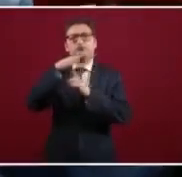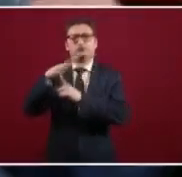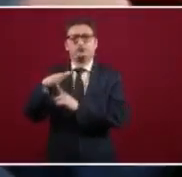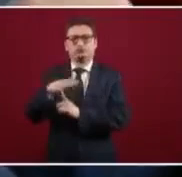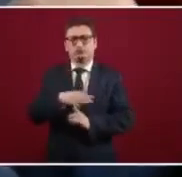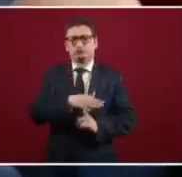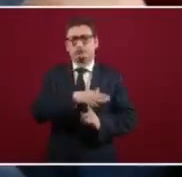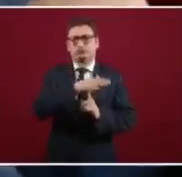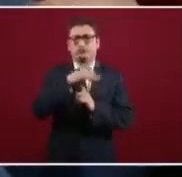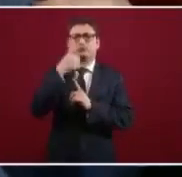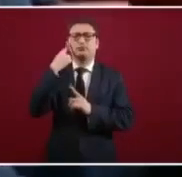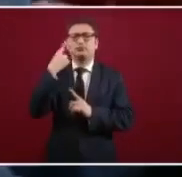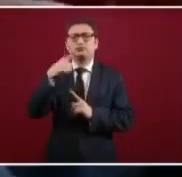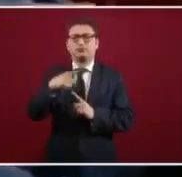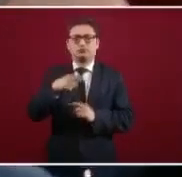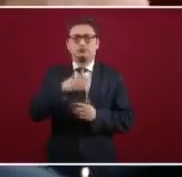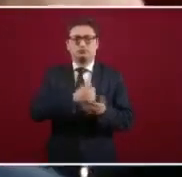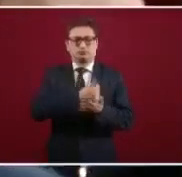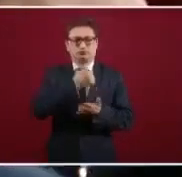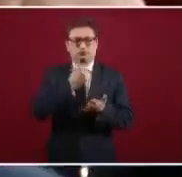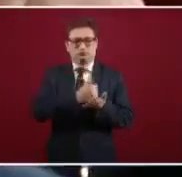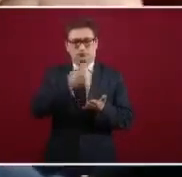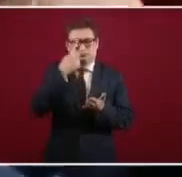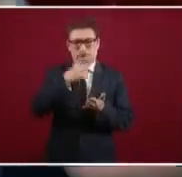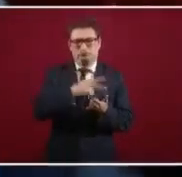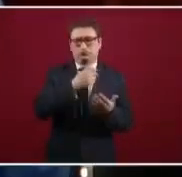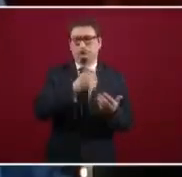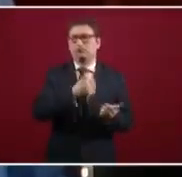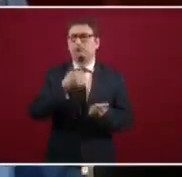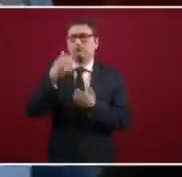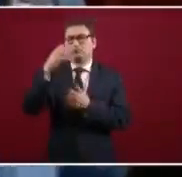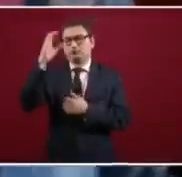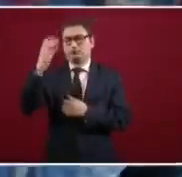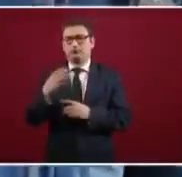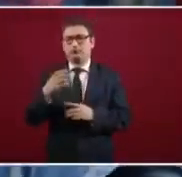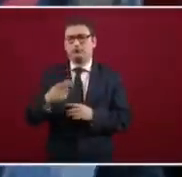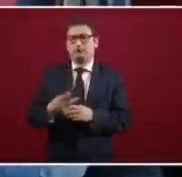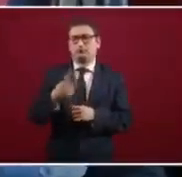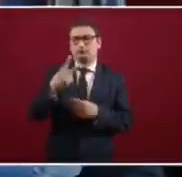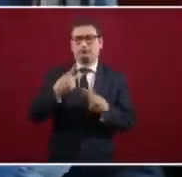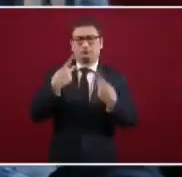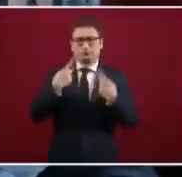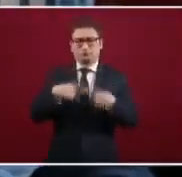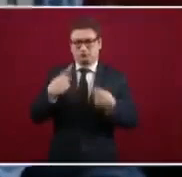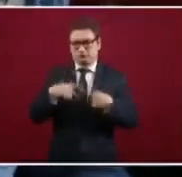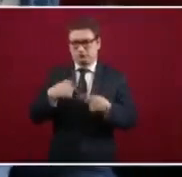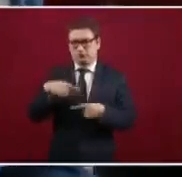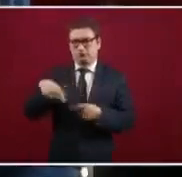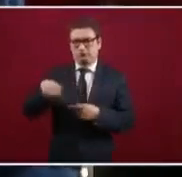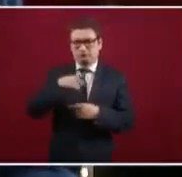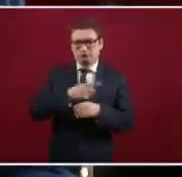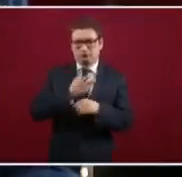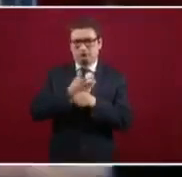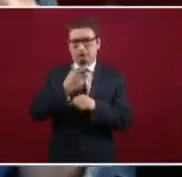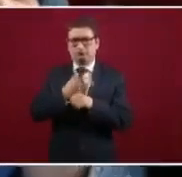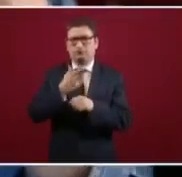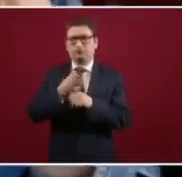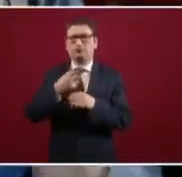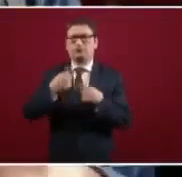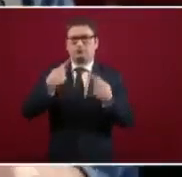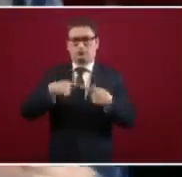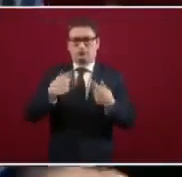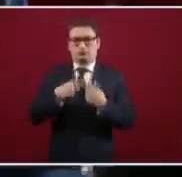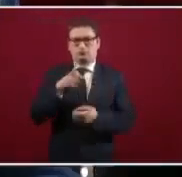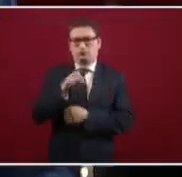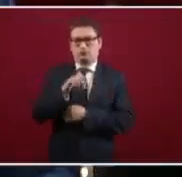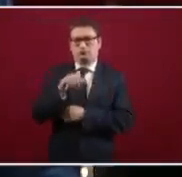para trasladar de la ciudad de mexico a culiacán a un par de fiscales de eeuu y a personal de